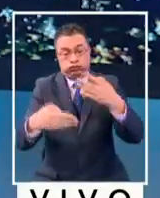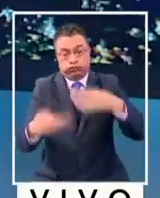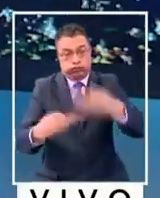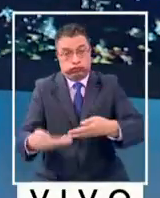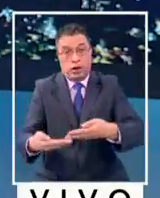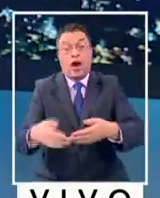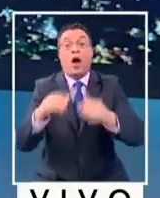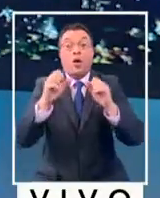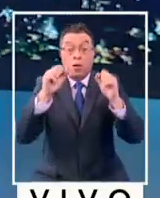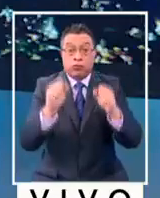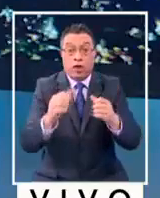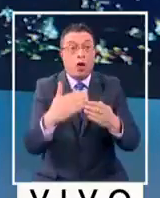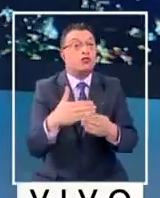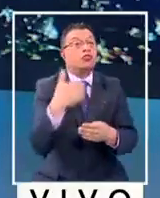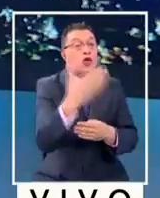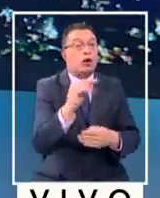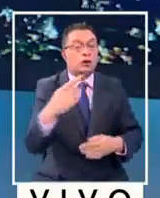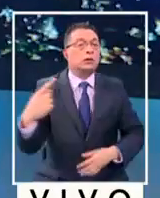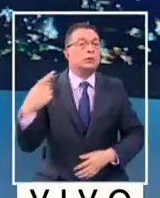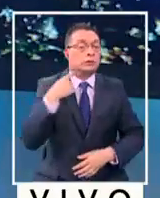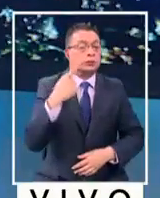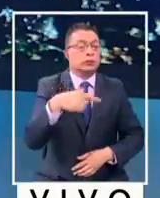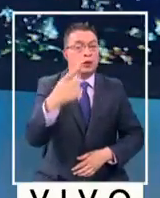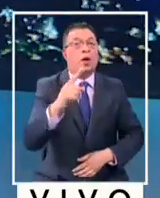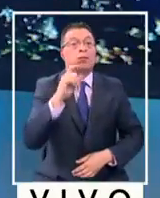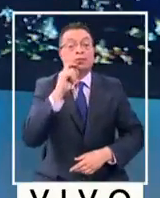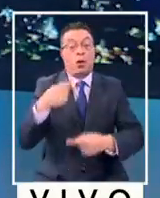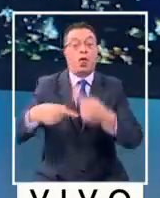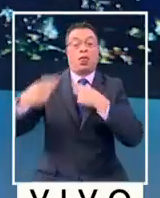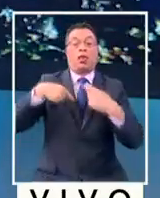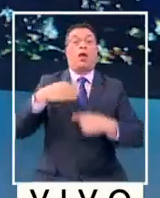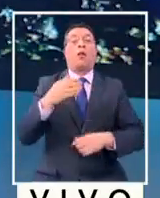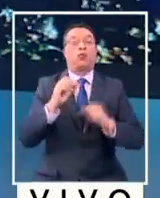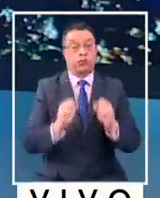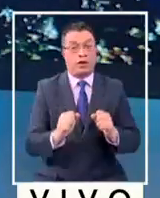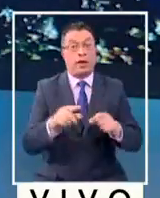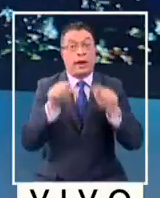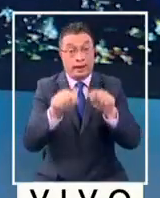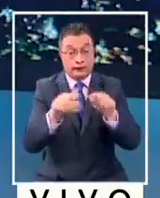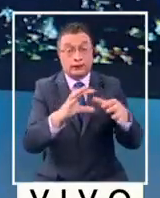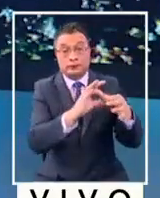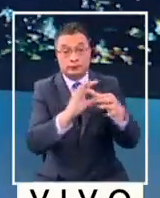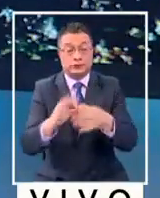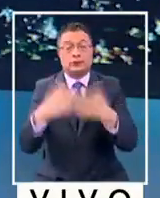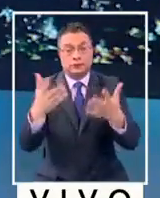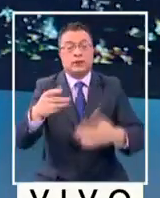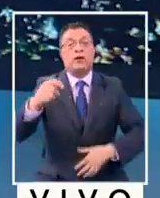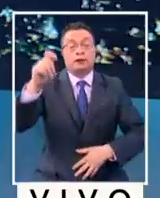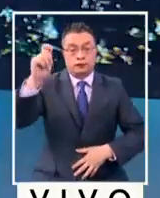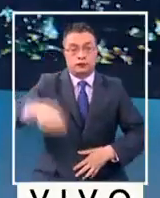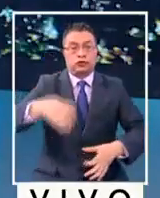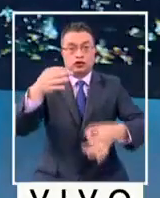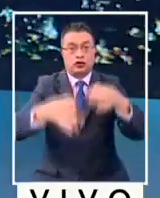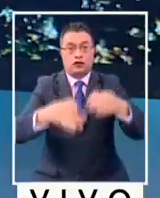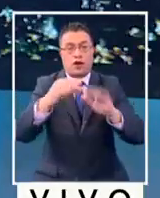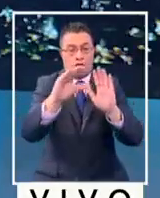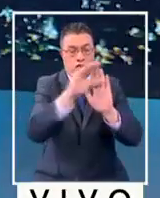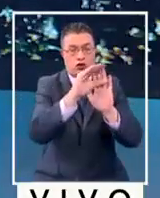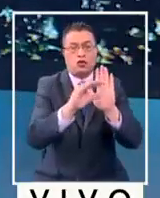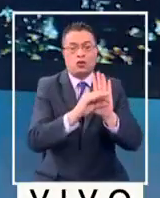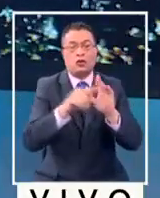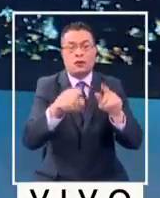que incluso pueden rebotar y golpear a quien los ejecutó. Eso es lo que está pasando con la resolución del Tribunal